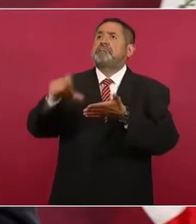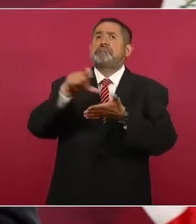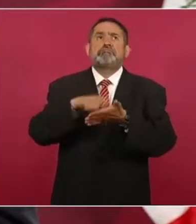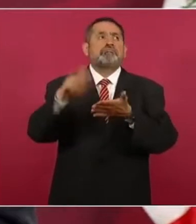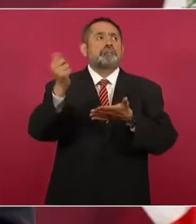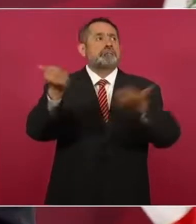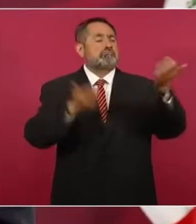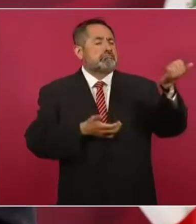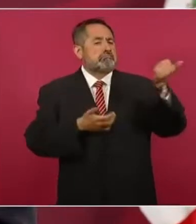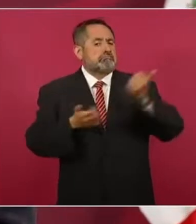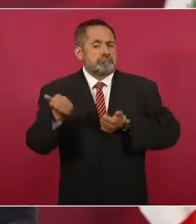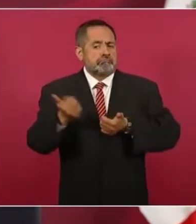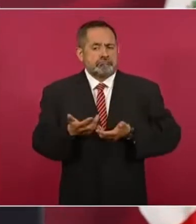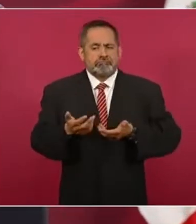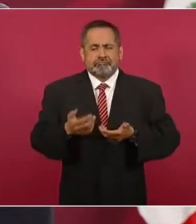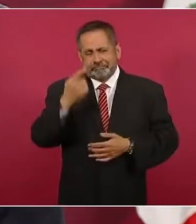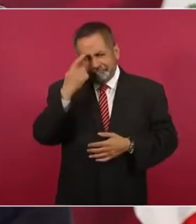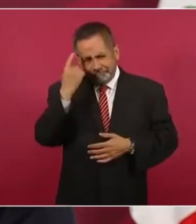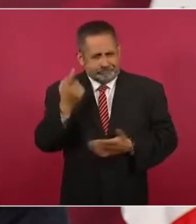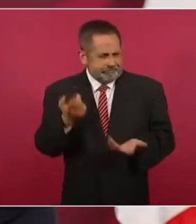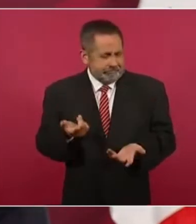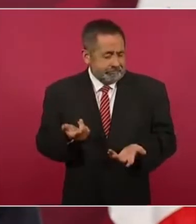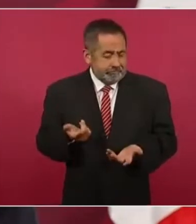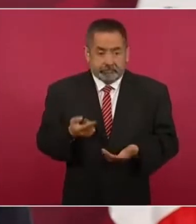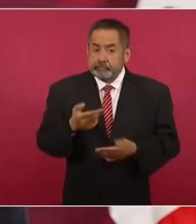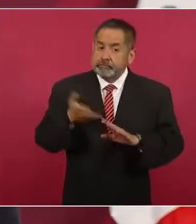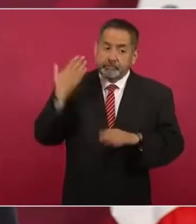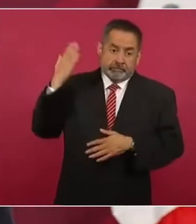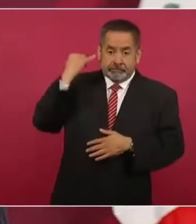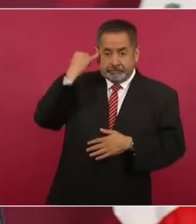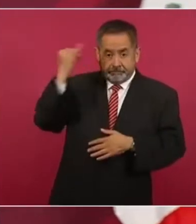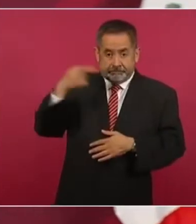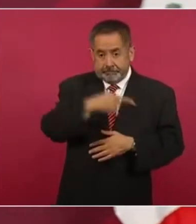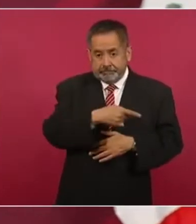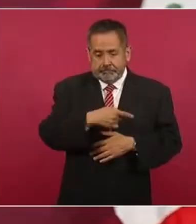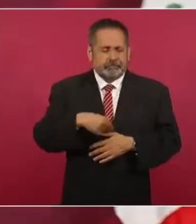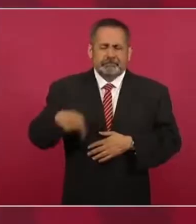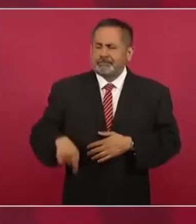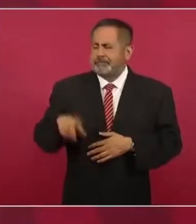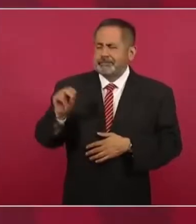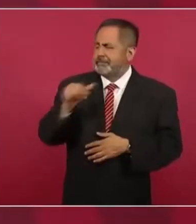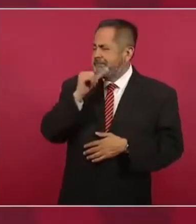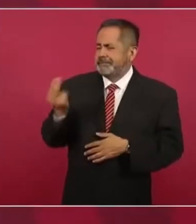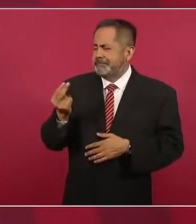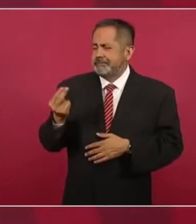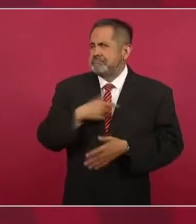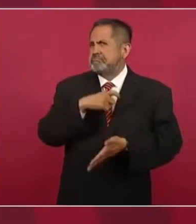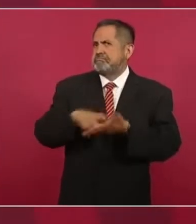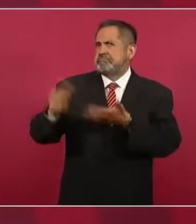agropecuaria en México, porque lo que se necesitara se podía comprar